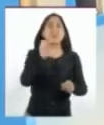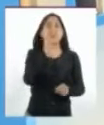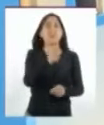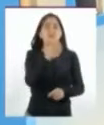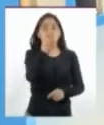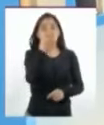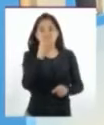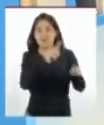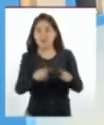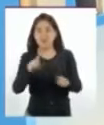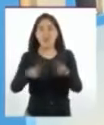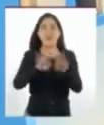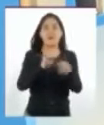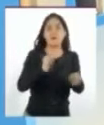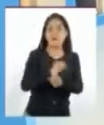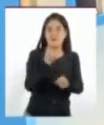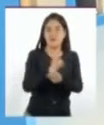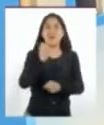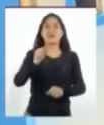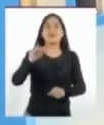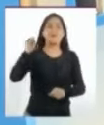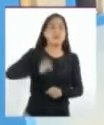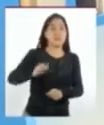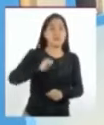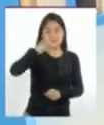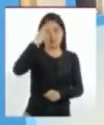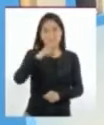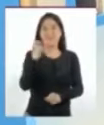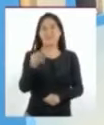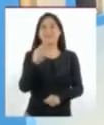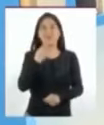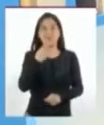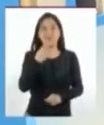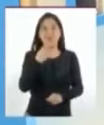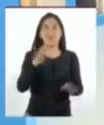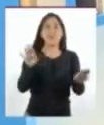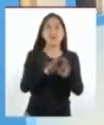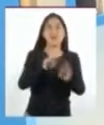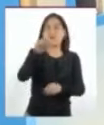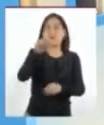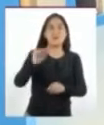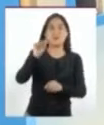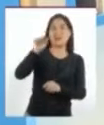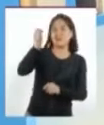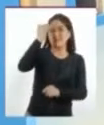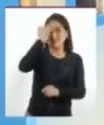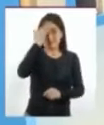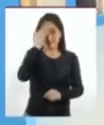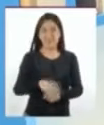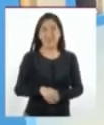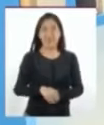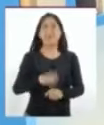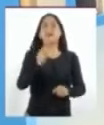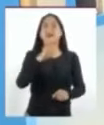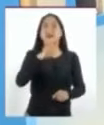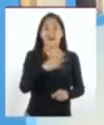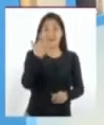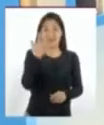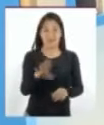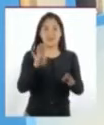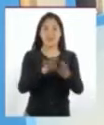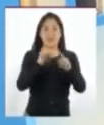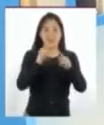y herramientas tenían nuestros antepasados que vivían en el pasado poco conocido. Tiene 10 capas de resto